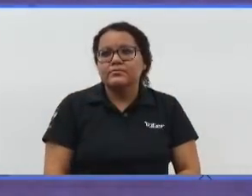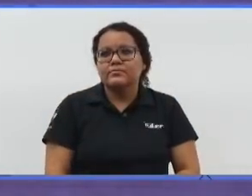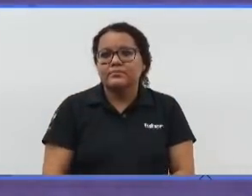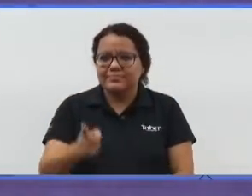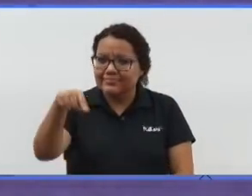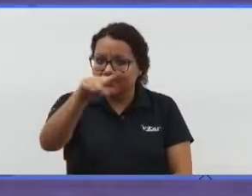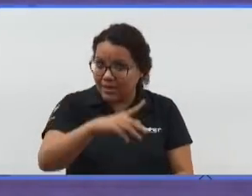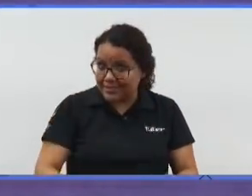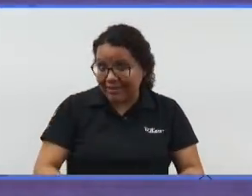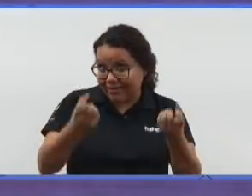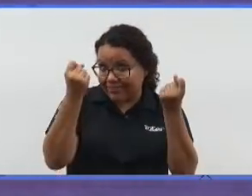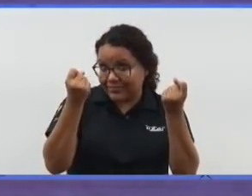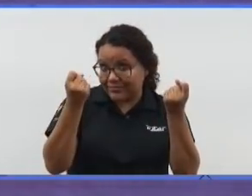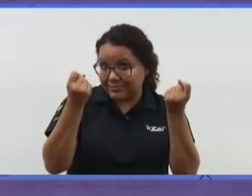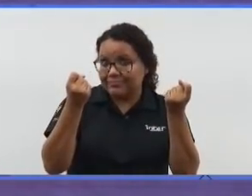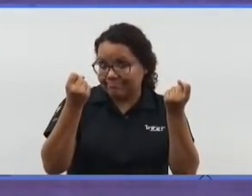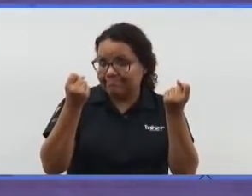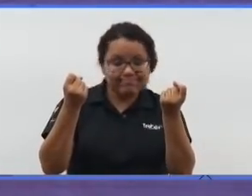r sal